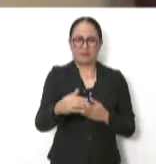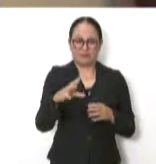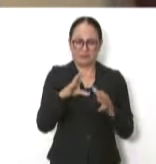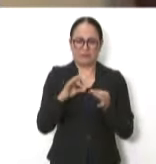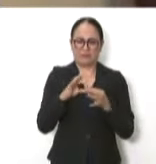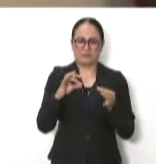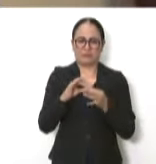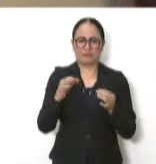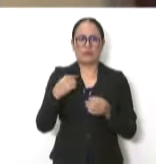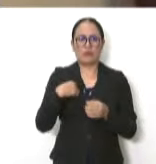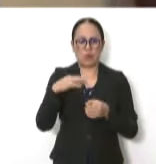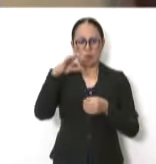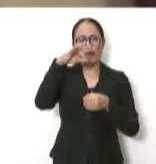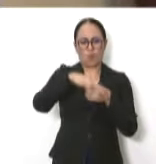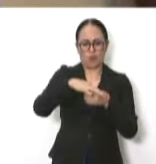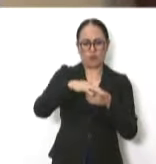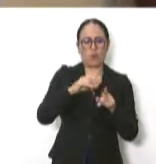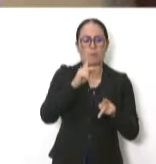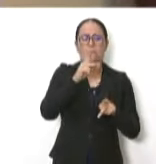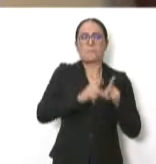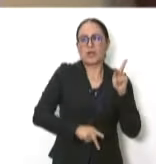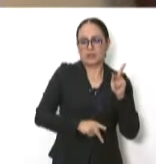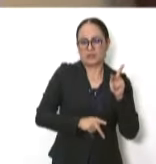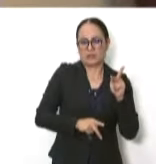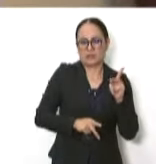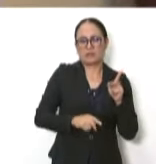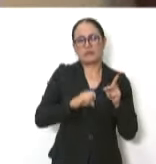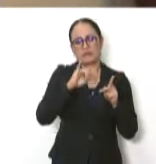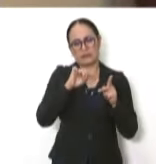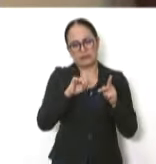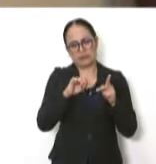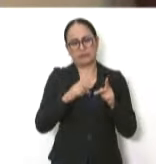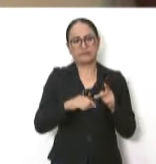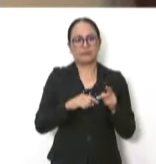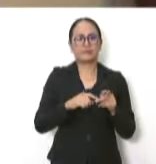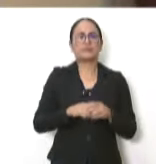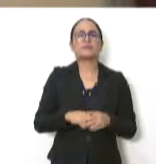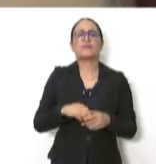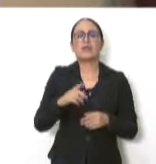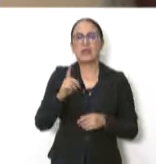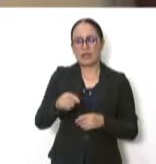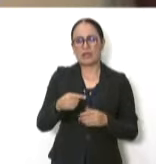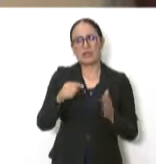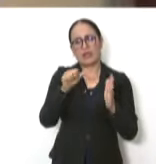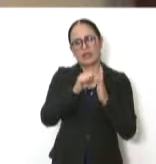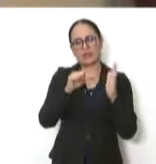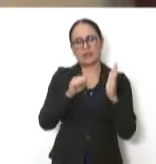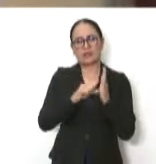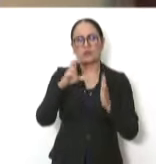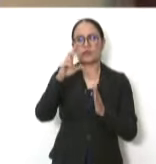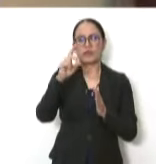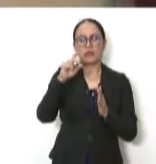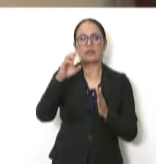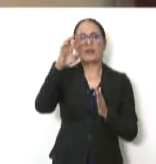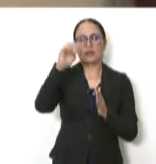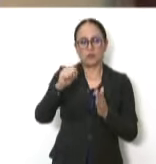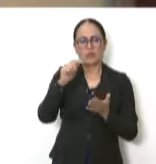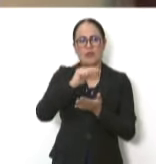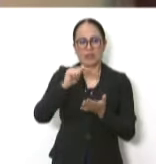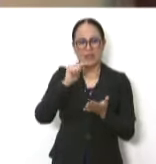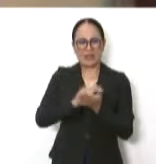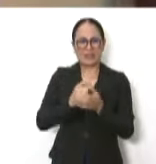que emitiré un voto particular solo respecto de la impugnación del artículo 39 de la Ley Estatal de